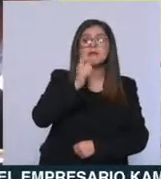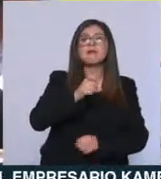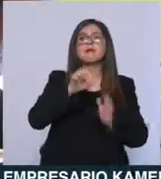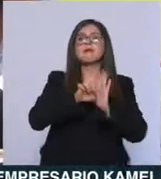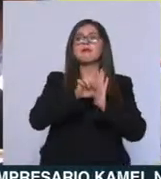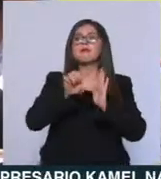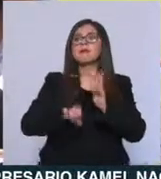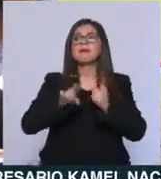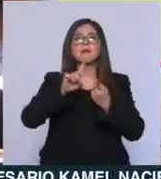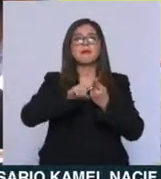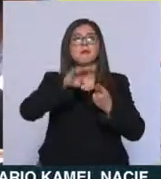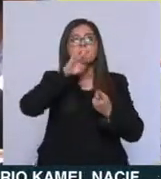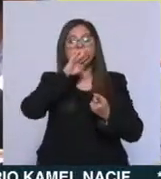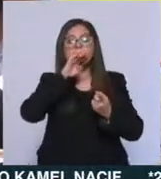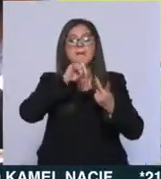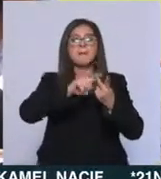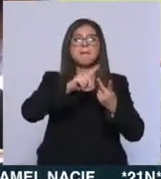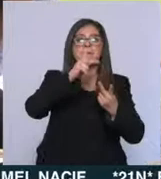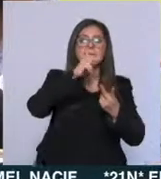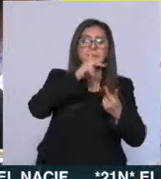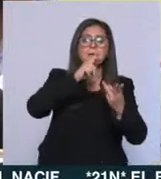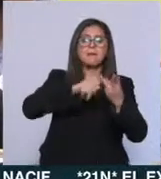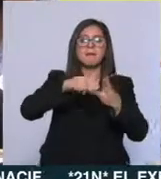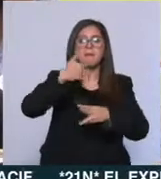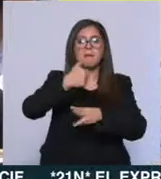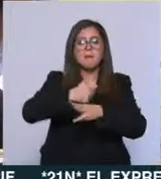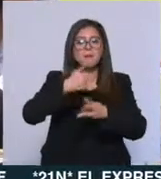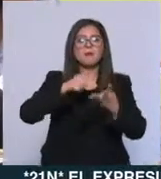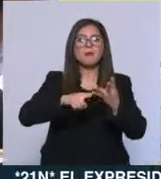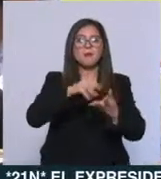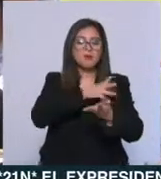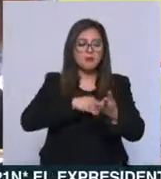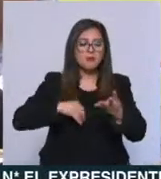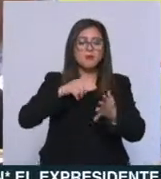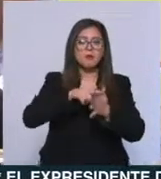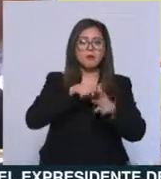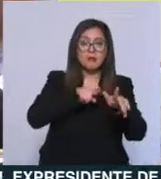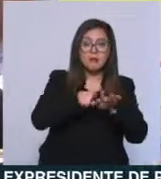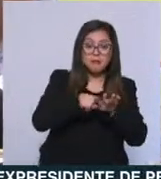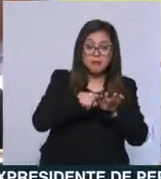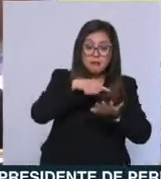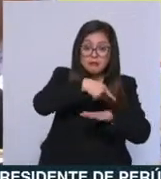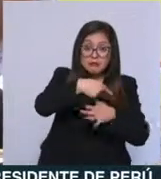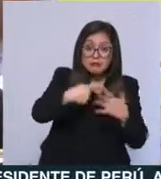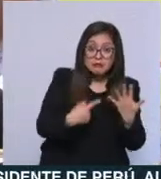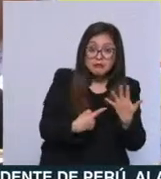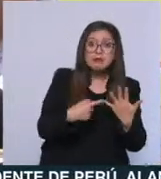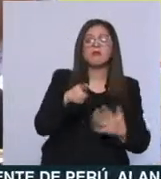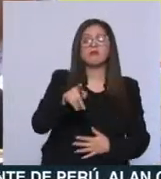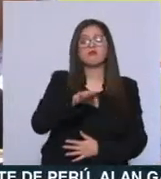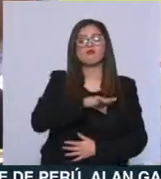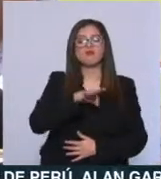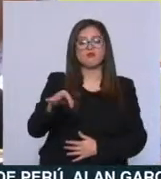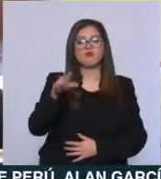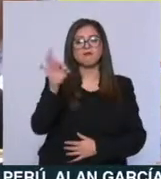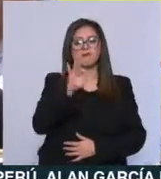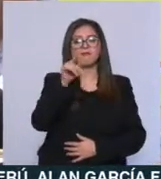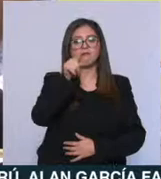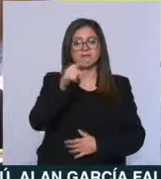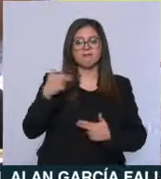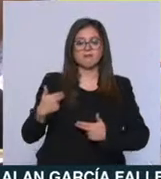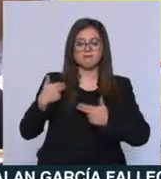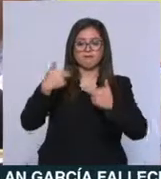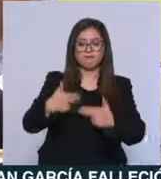llámese mamá, papá, abuelos, hijos, hermanos, esto es mucho más factible que desarrollen